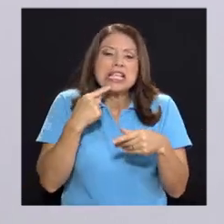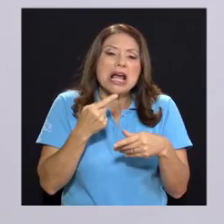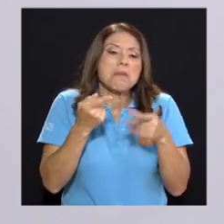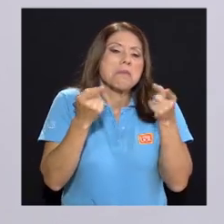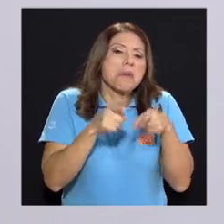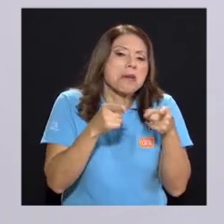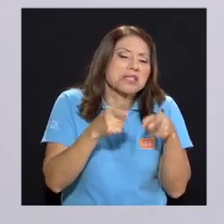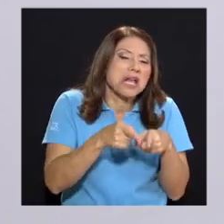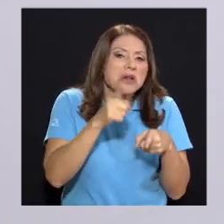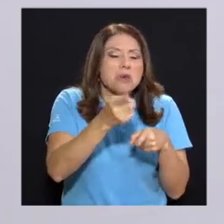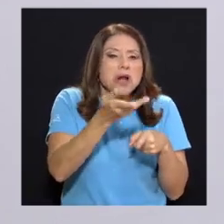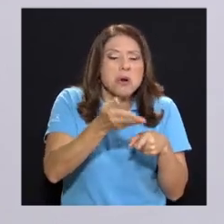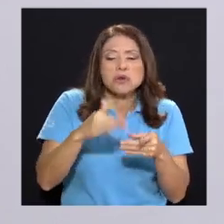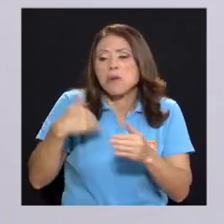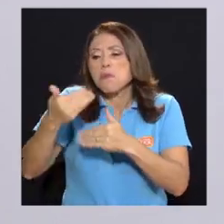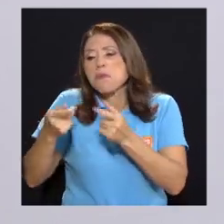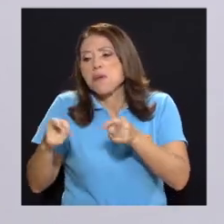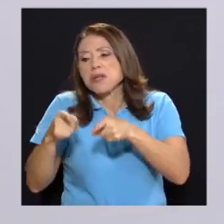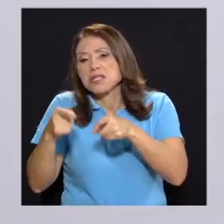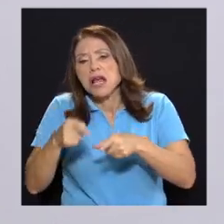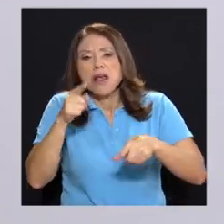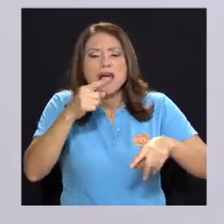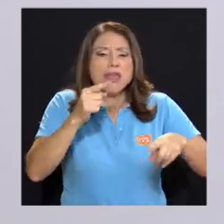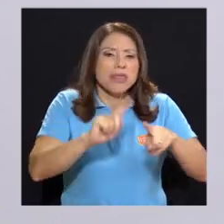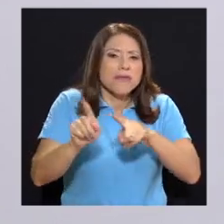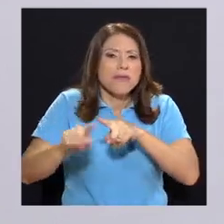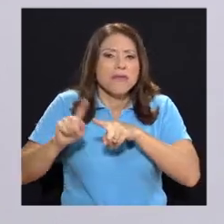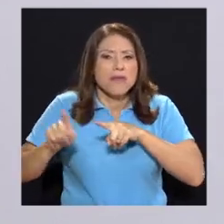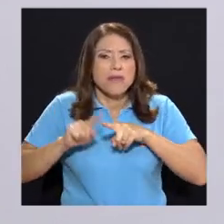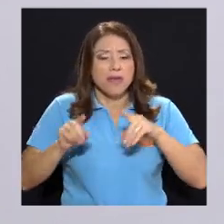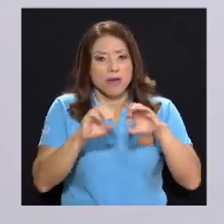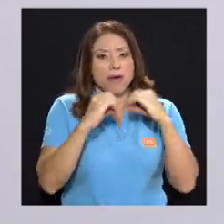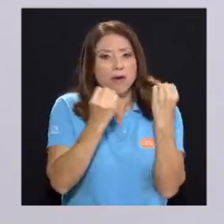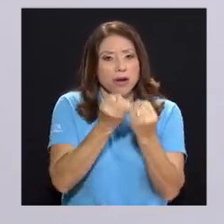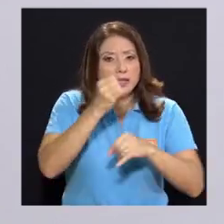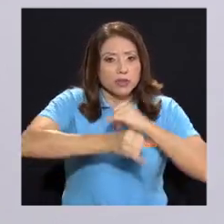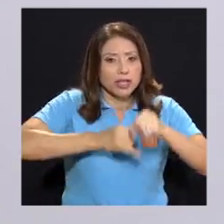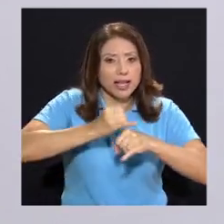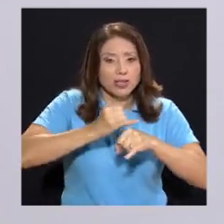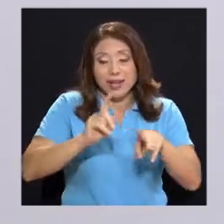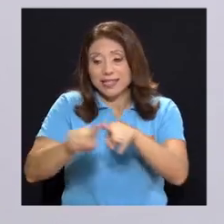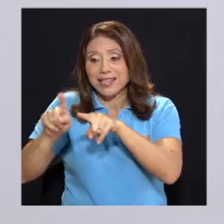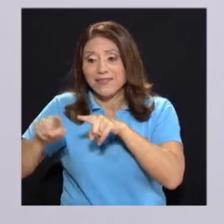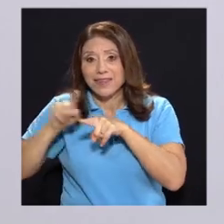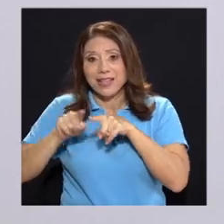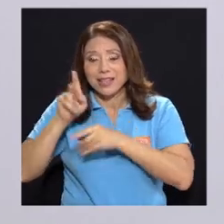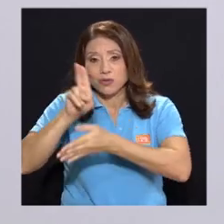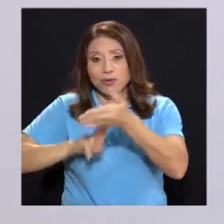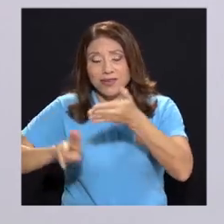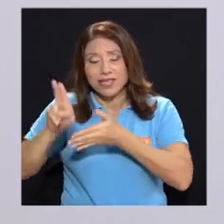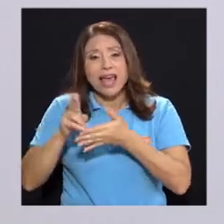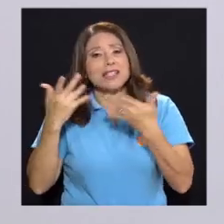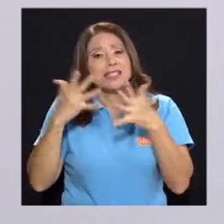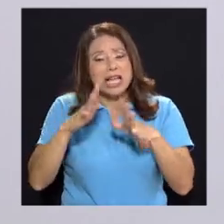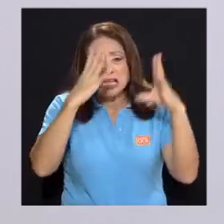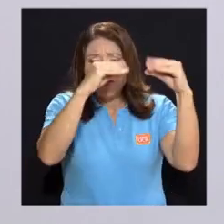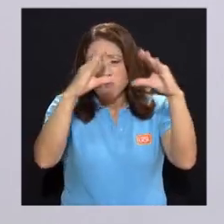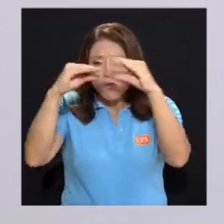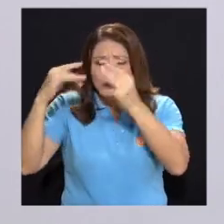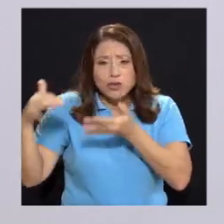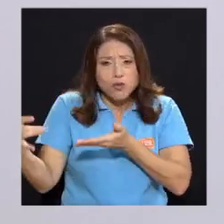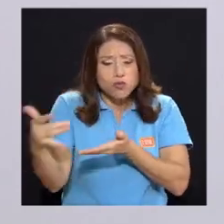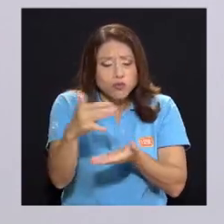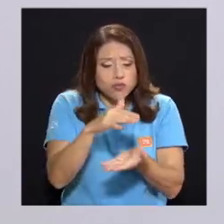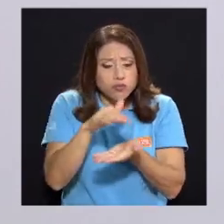decían que íbamos a pasar otro y documentada tanto los y los organismos internacionales como la academia documentan con cifras y con estudios previos